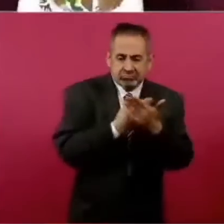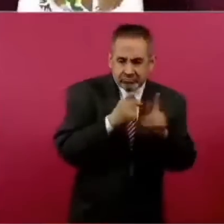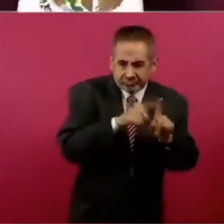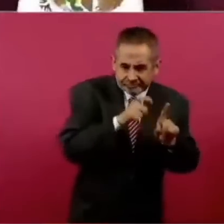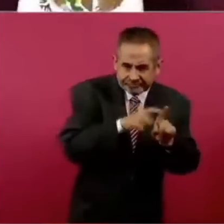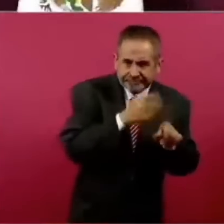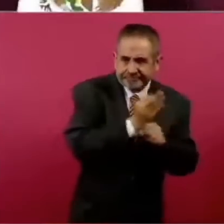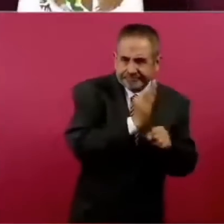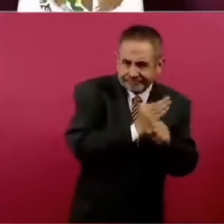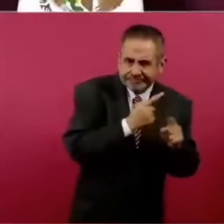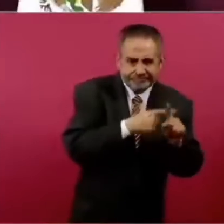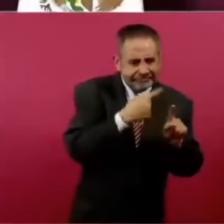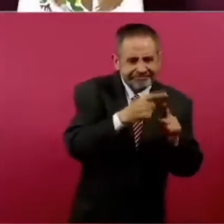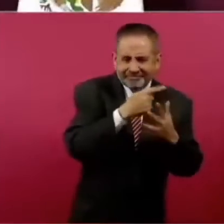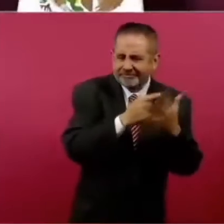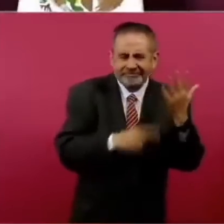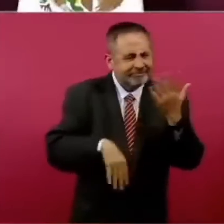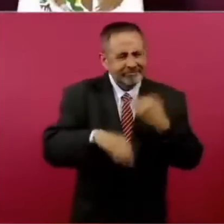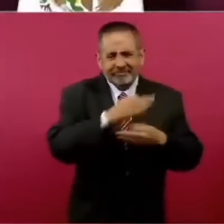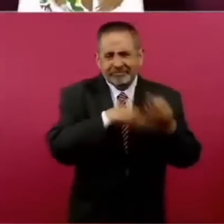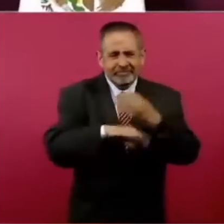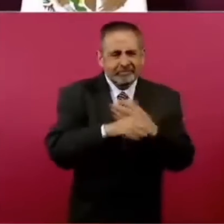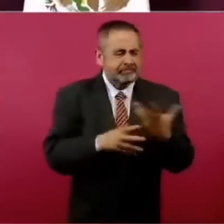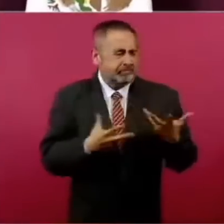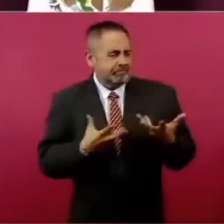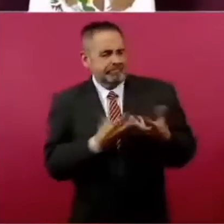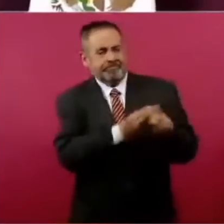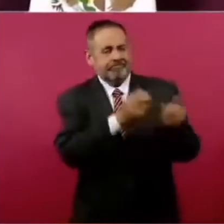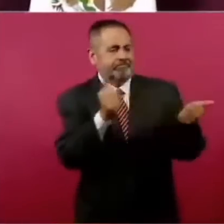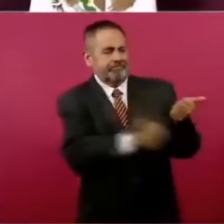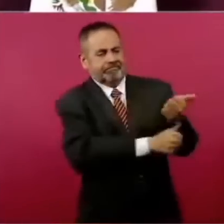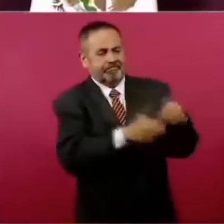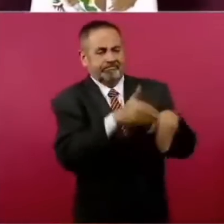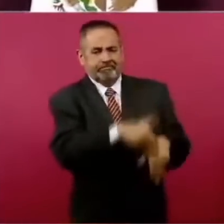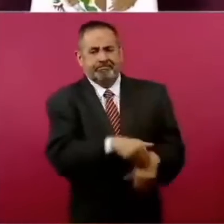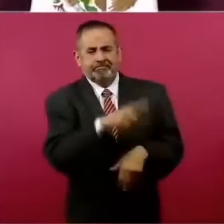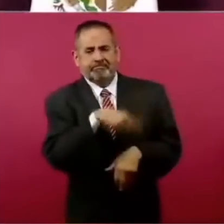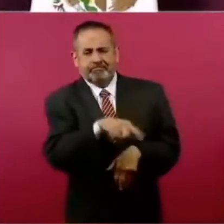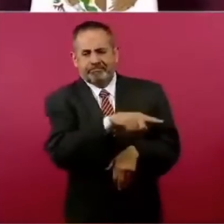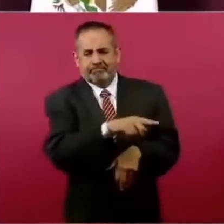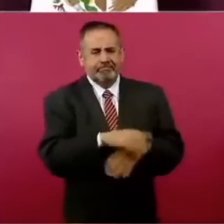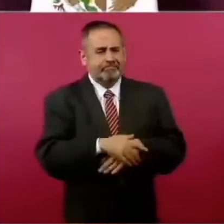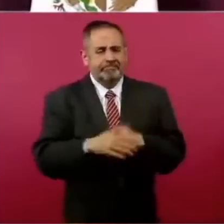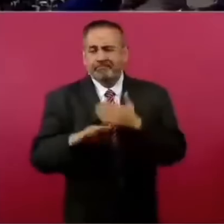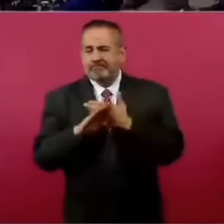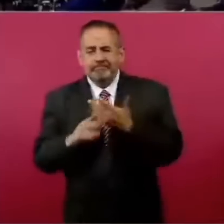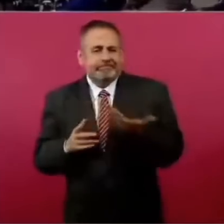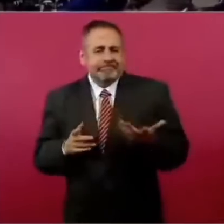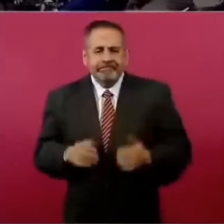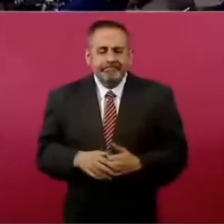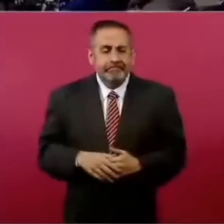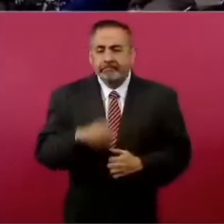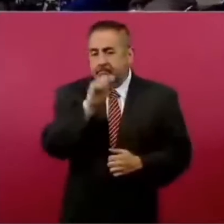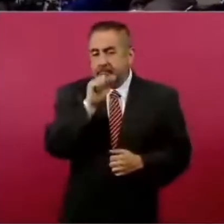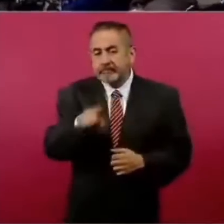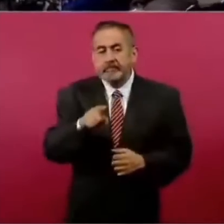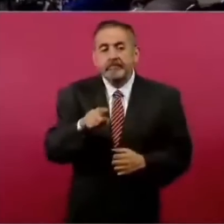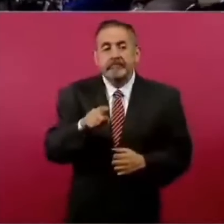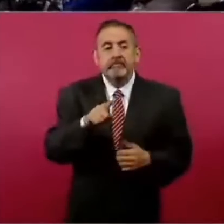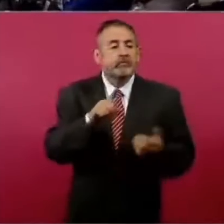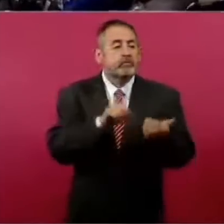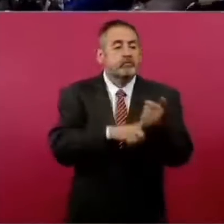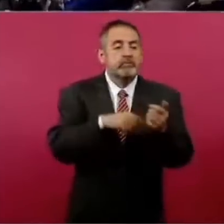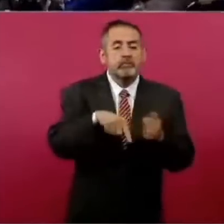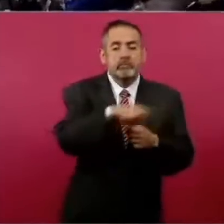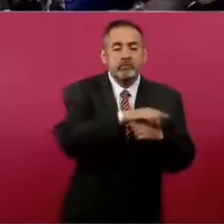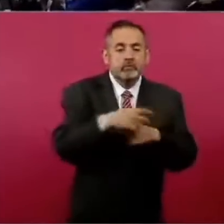caricaturistas, todos, pura derecha. Y lo mismo en el caso de los